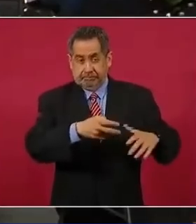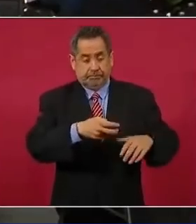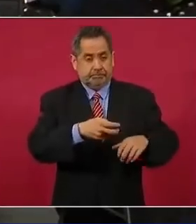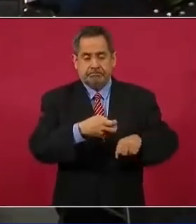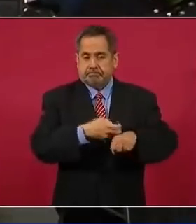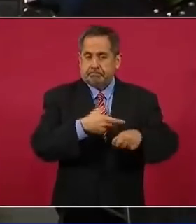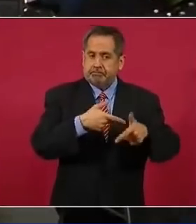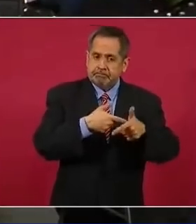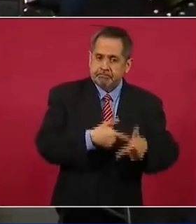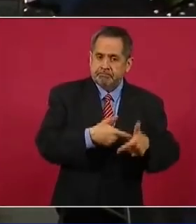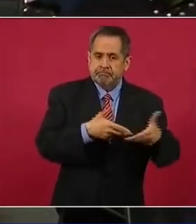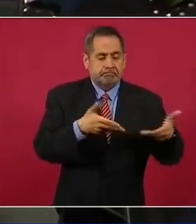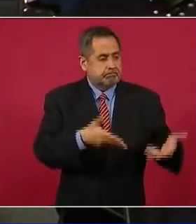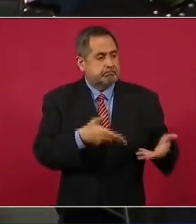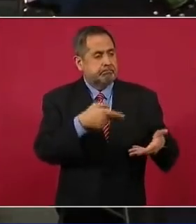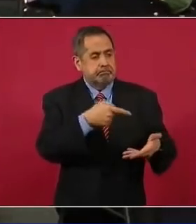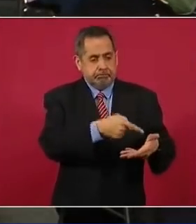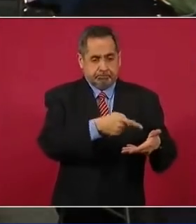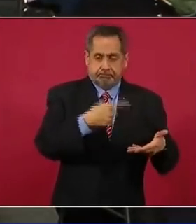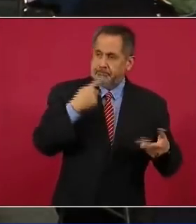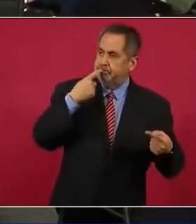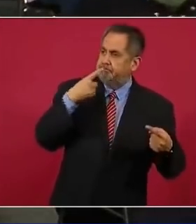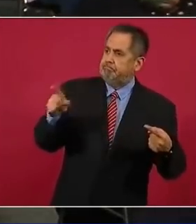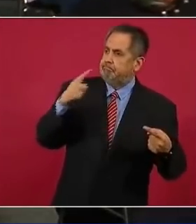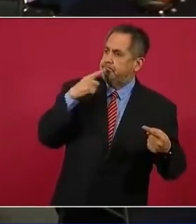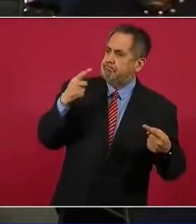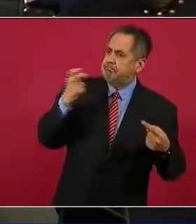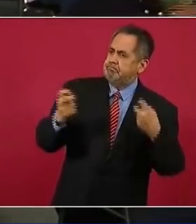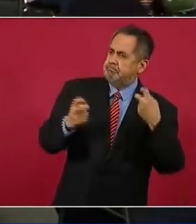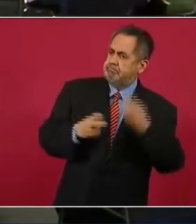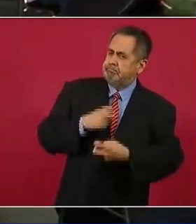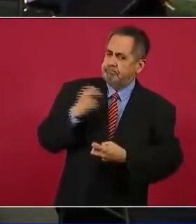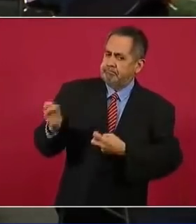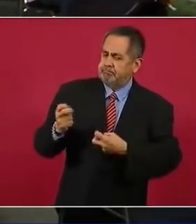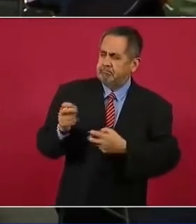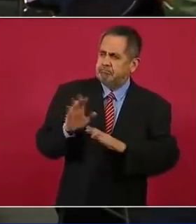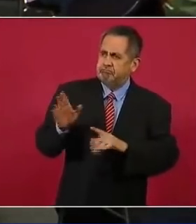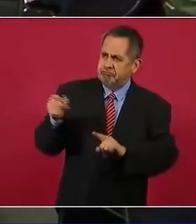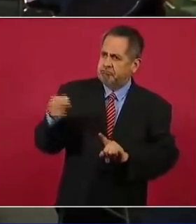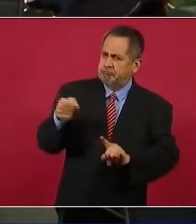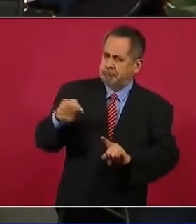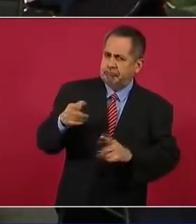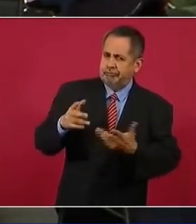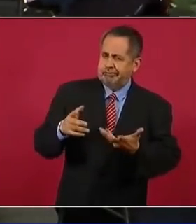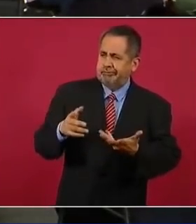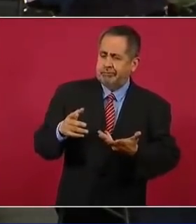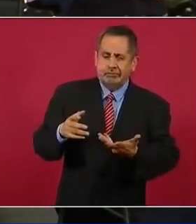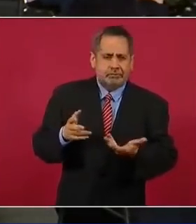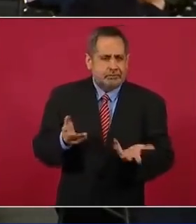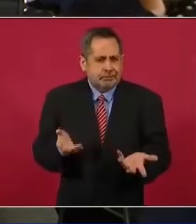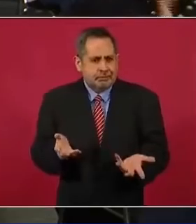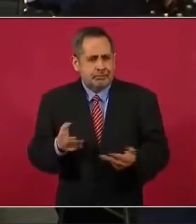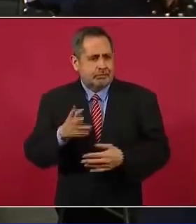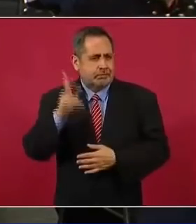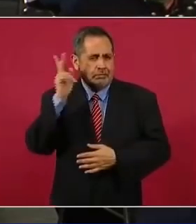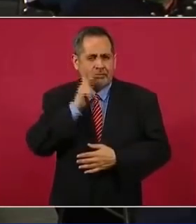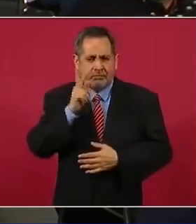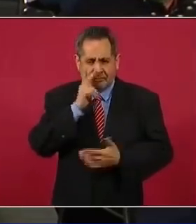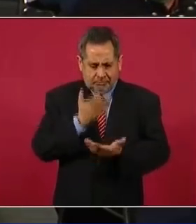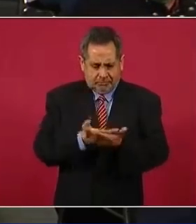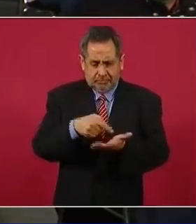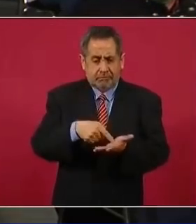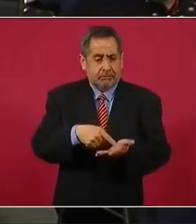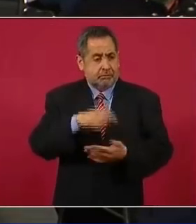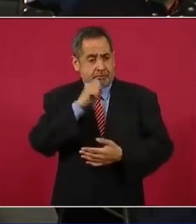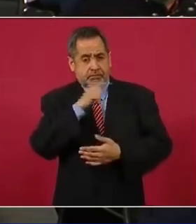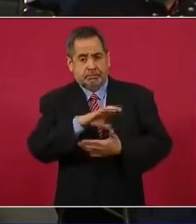los interesados que han estado acusando lo contrario. Sin embargo, a pesar de que se han dado pruebas muy concretas, por ejemplo, el